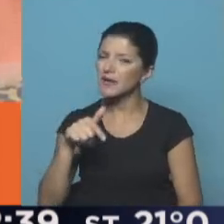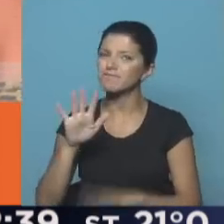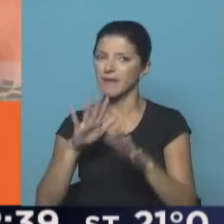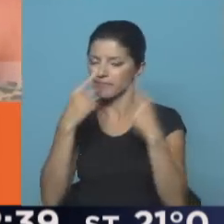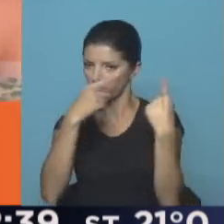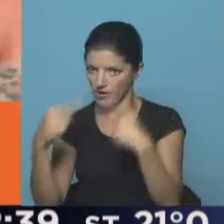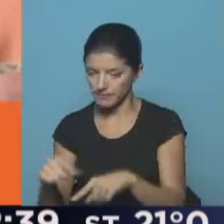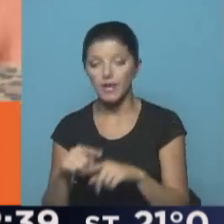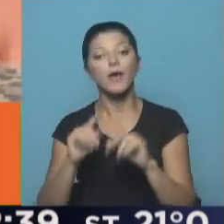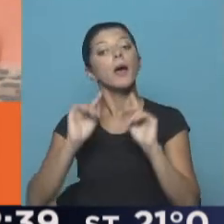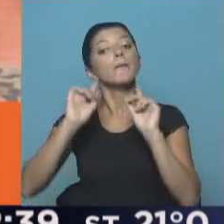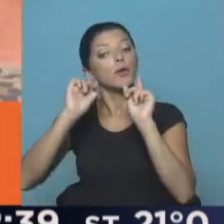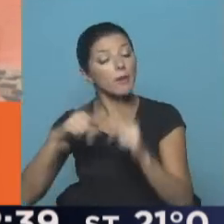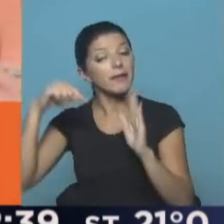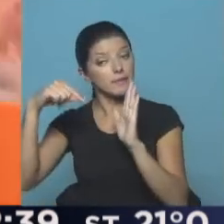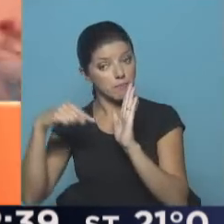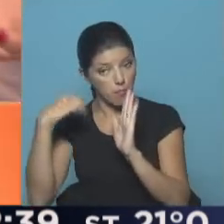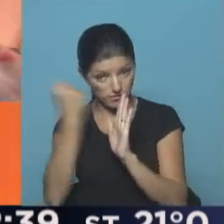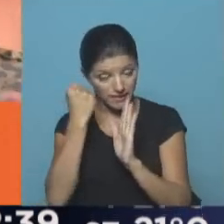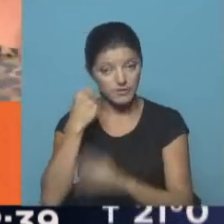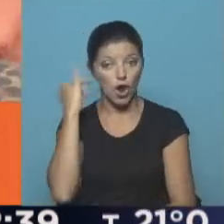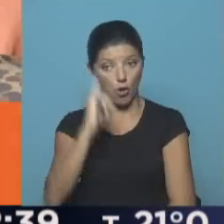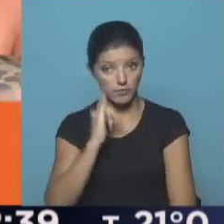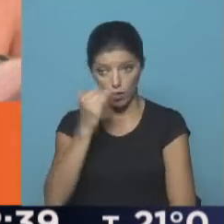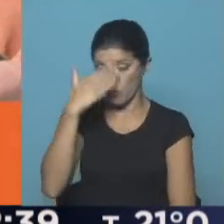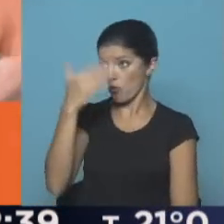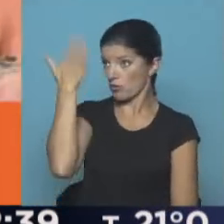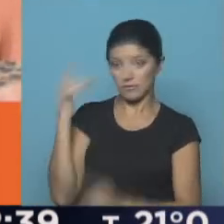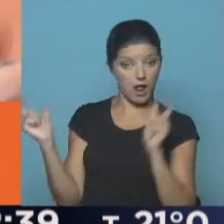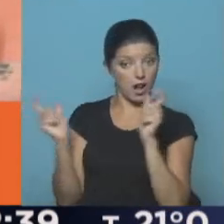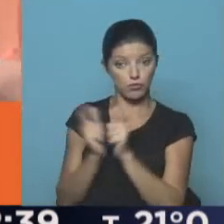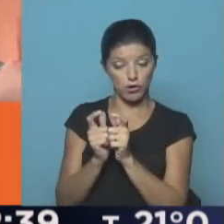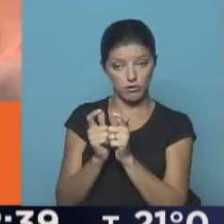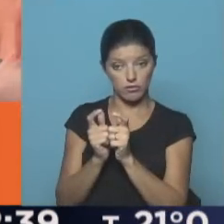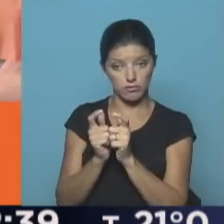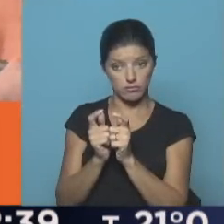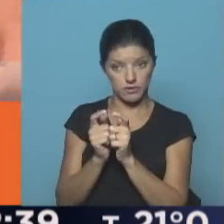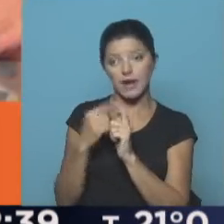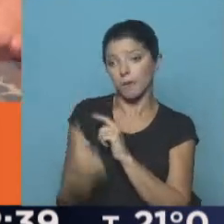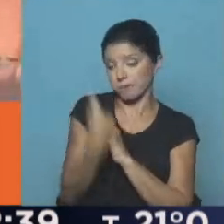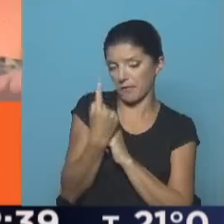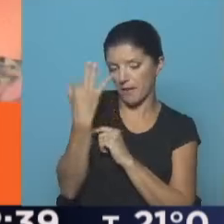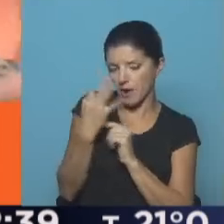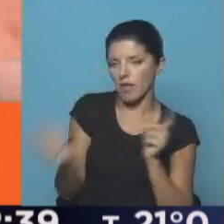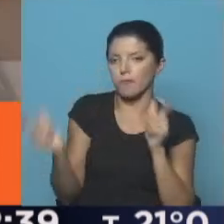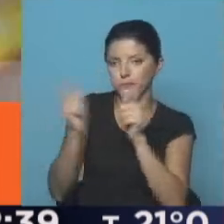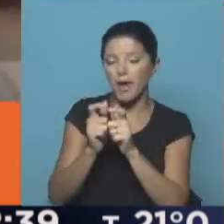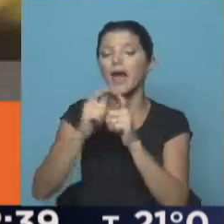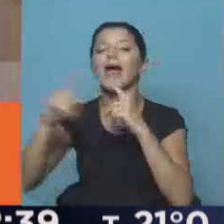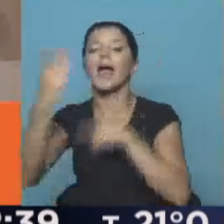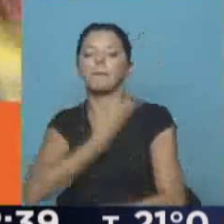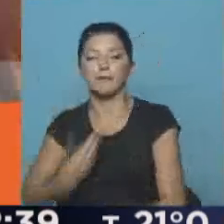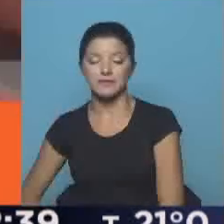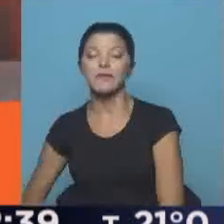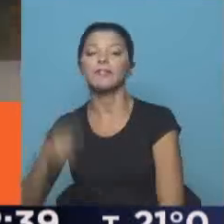hay que destacar también es que en la última reunión, que además ha sido la primera entre ellos, entre Xi Jinping y